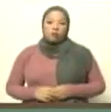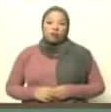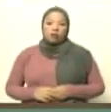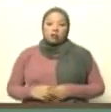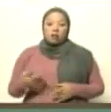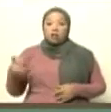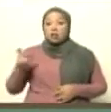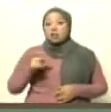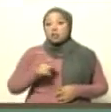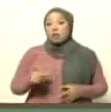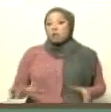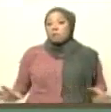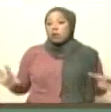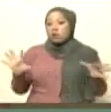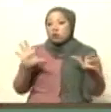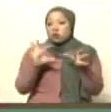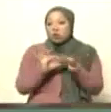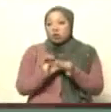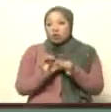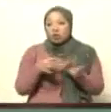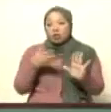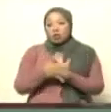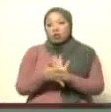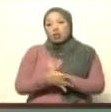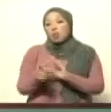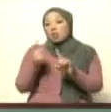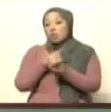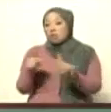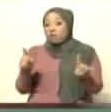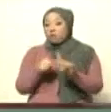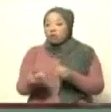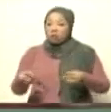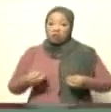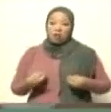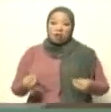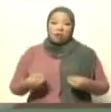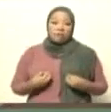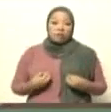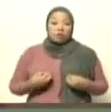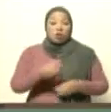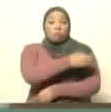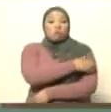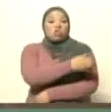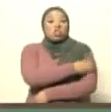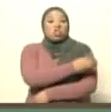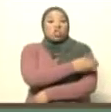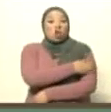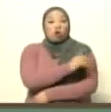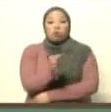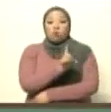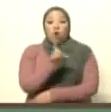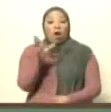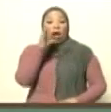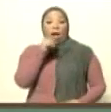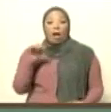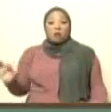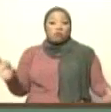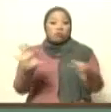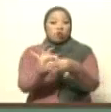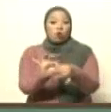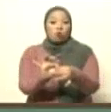unidad revolucionaria. Mientras ellos están dispersos, divididos en mil pedazos, los revolucionarios y las revolucionarias